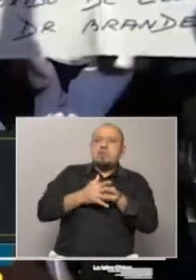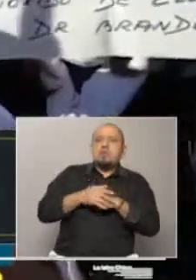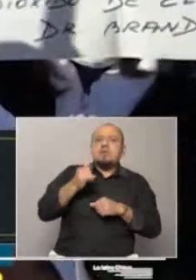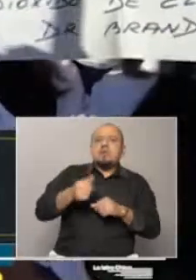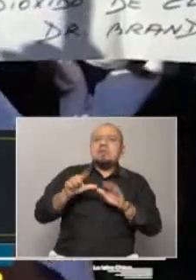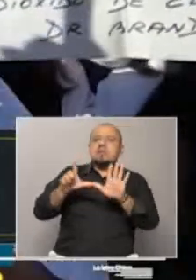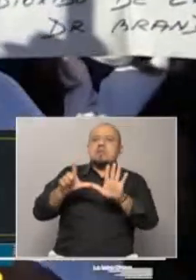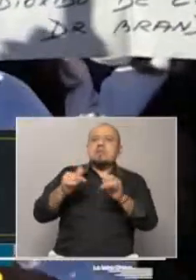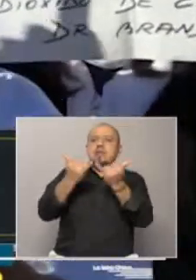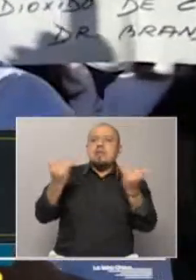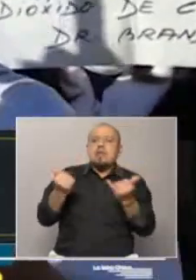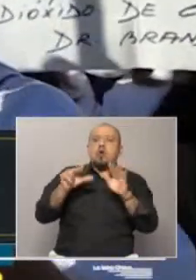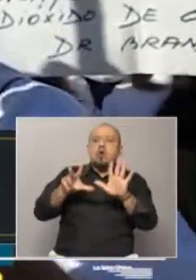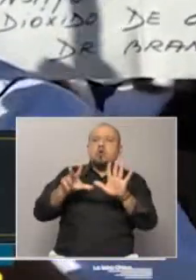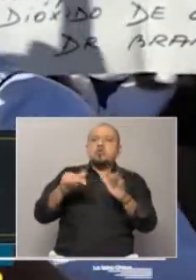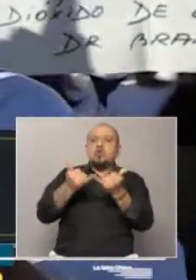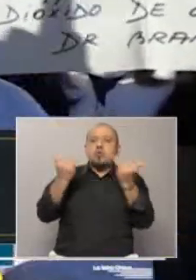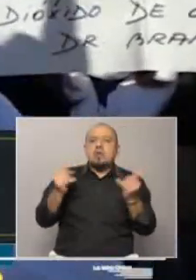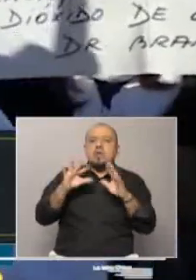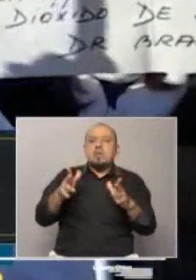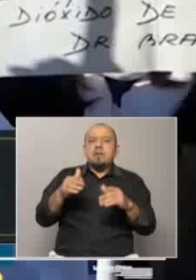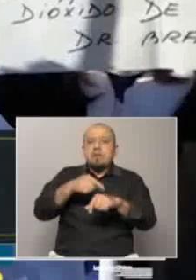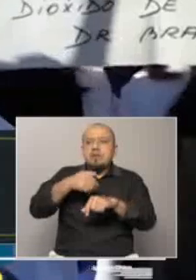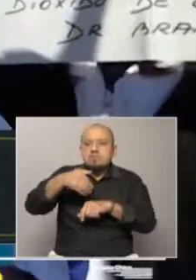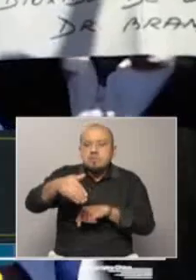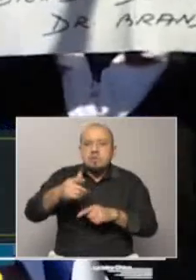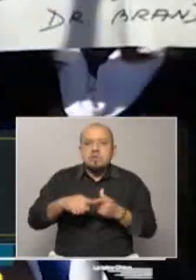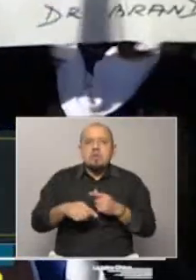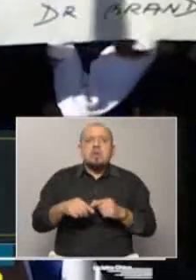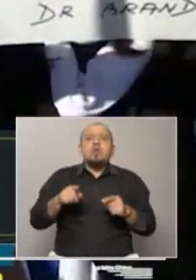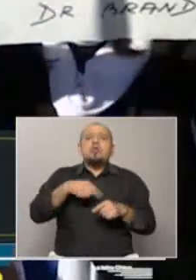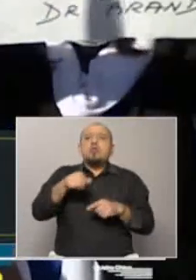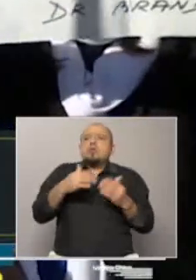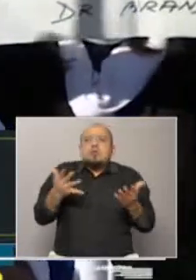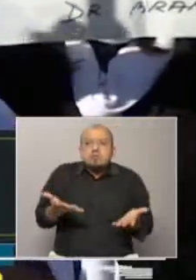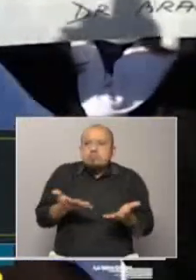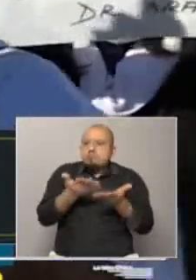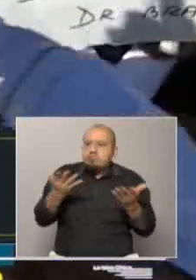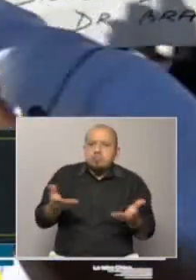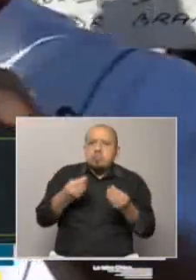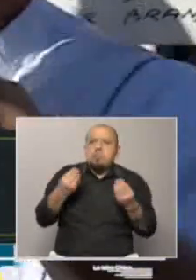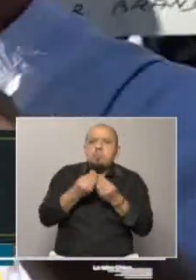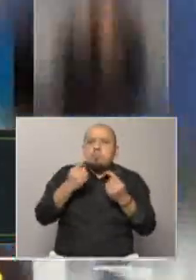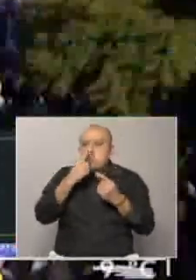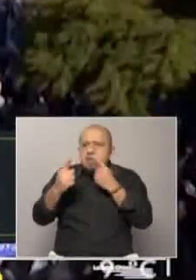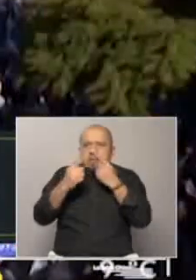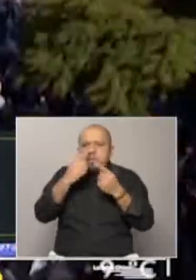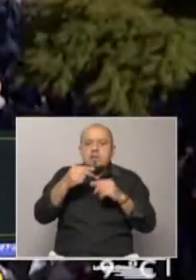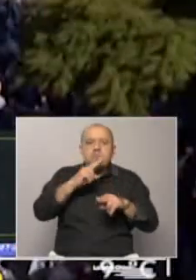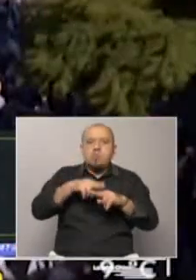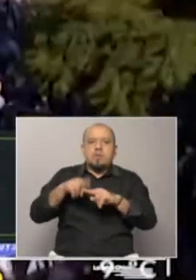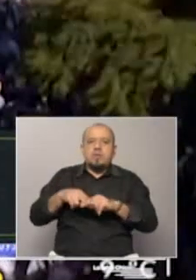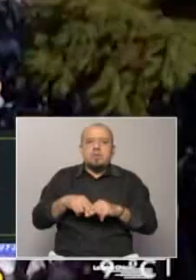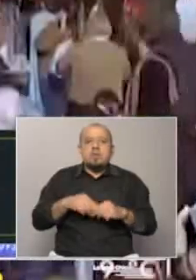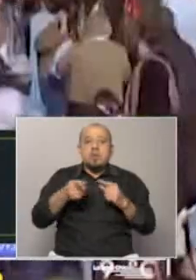7 días, 8 días de periodo de incubación. ¿Dónde están las decenas de miles de muertos? ¿Ah? Estamos viendo